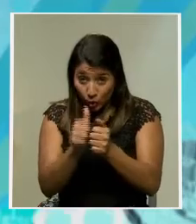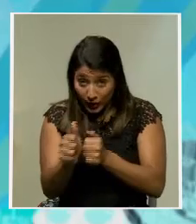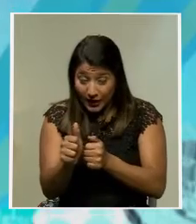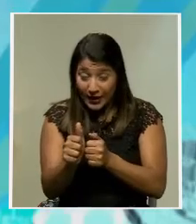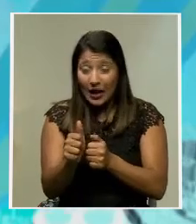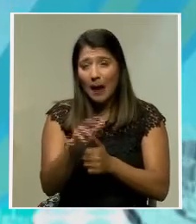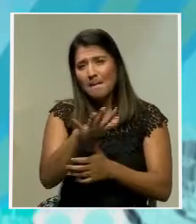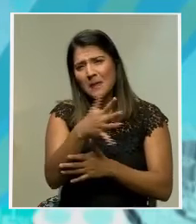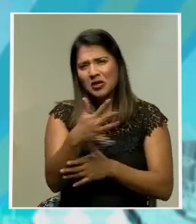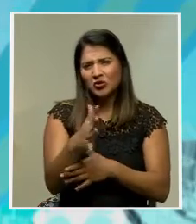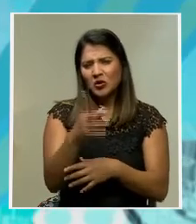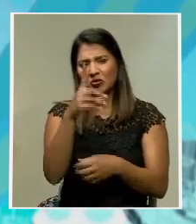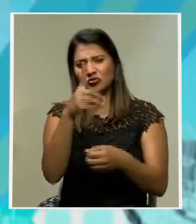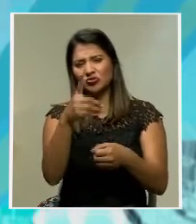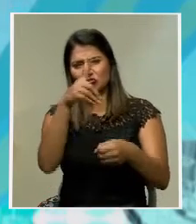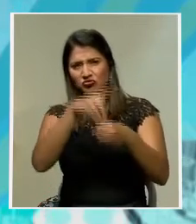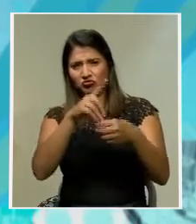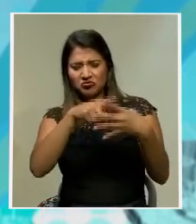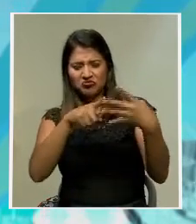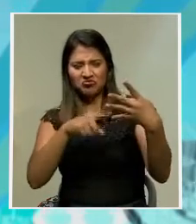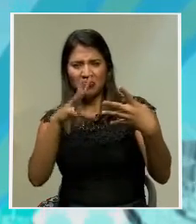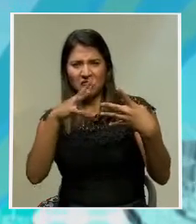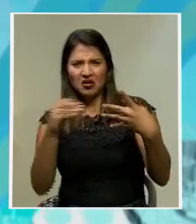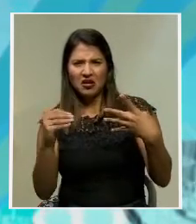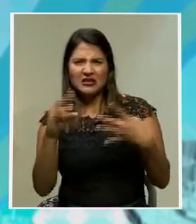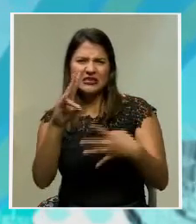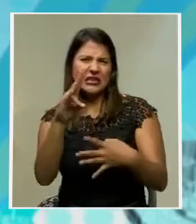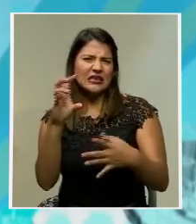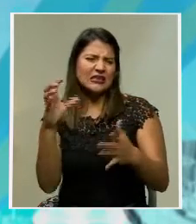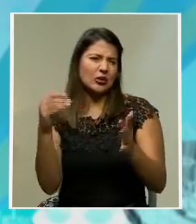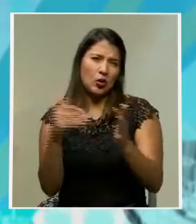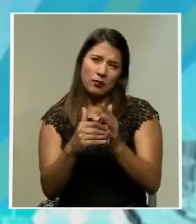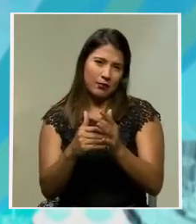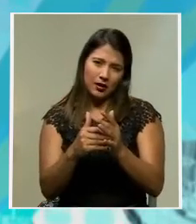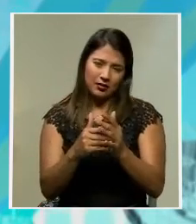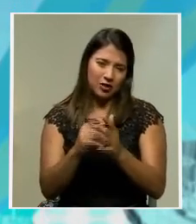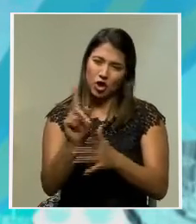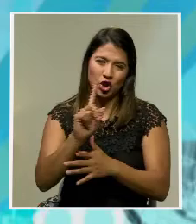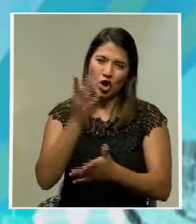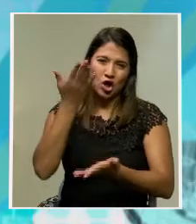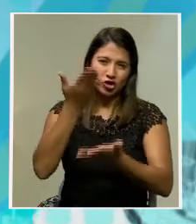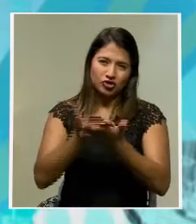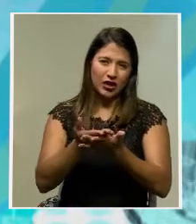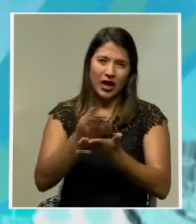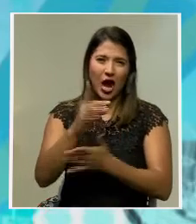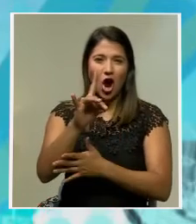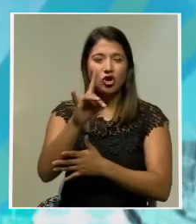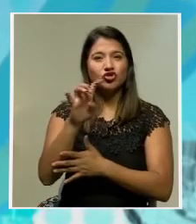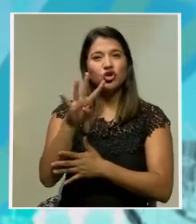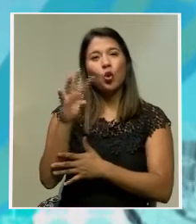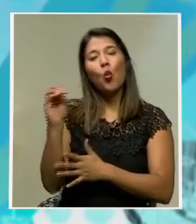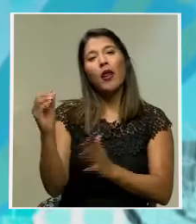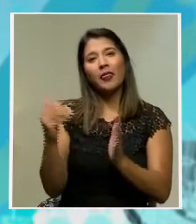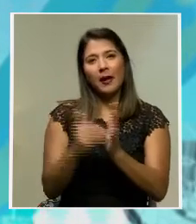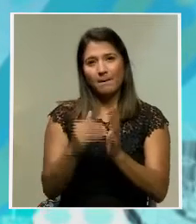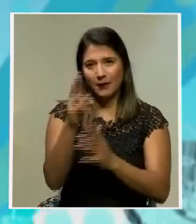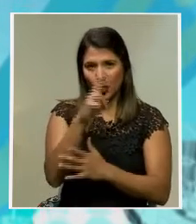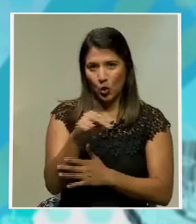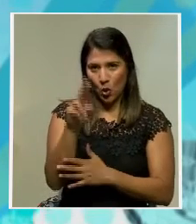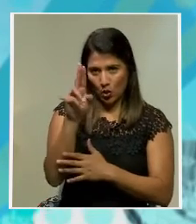ingresos era de 700 y algo mil, no llega todavía al monto que está hablando la diputada, digamos,